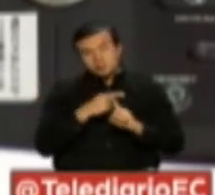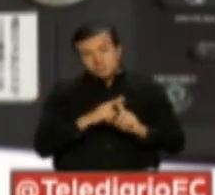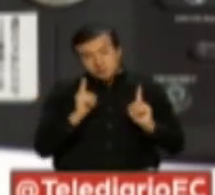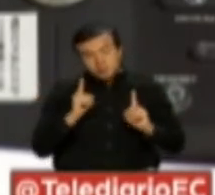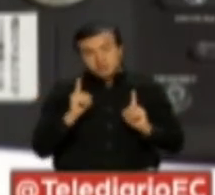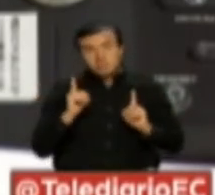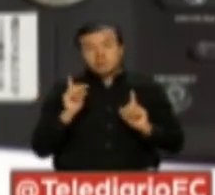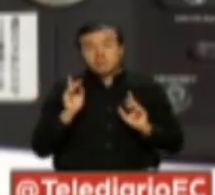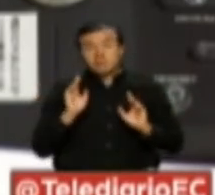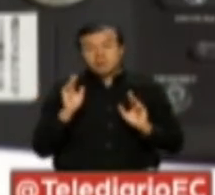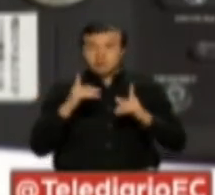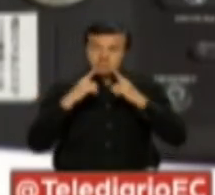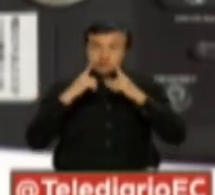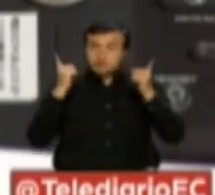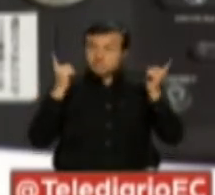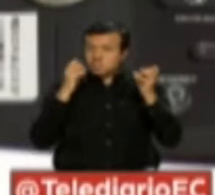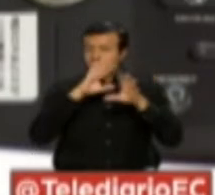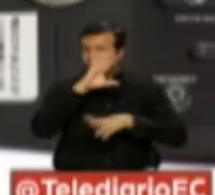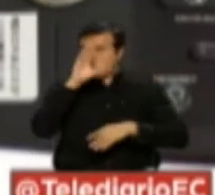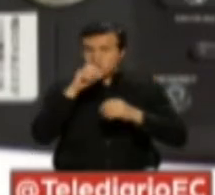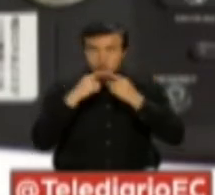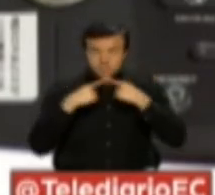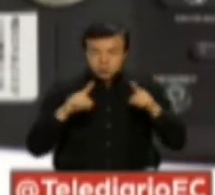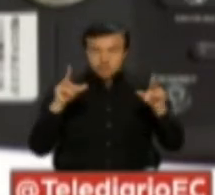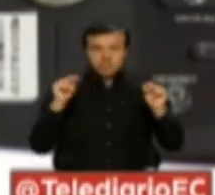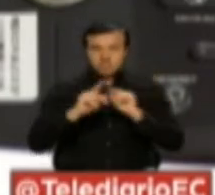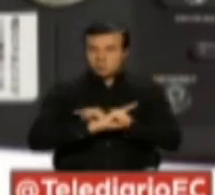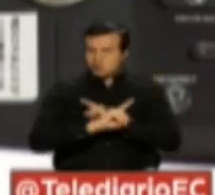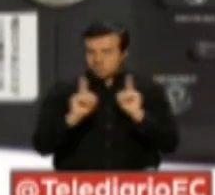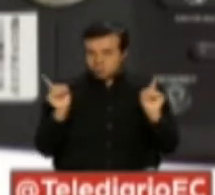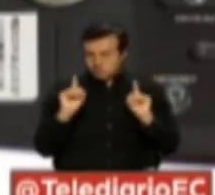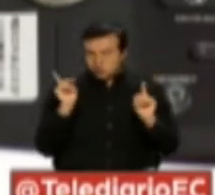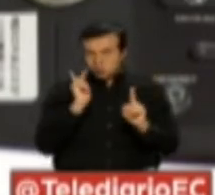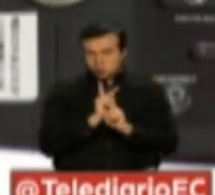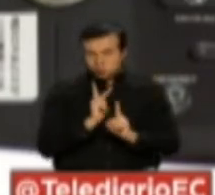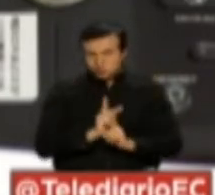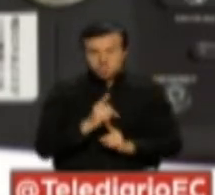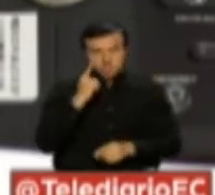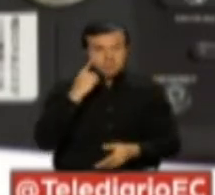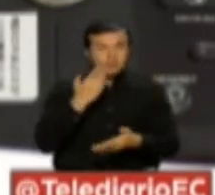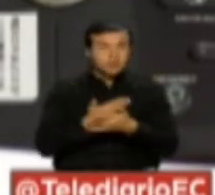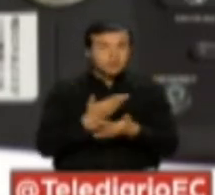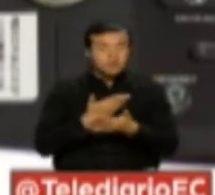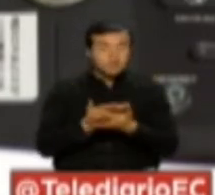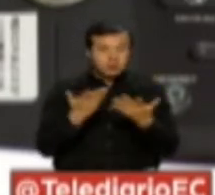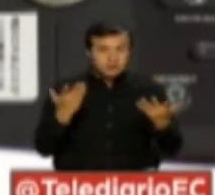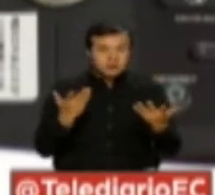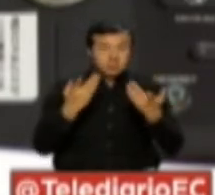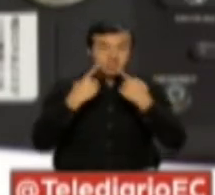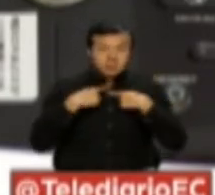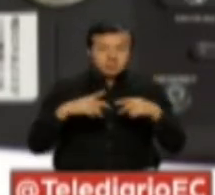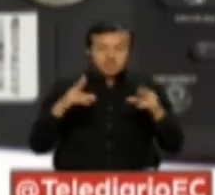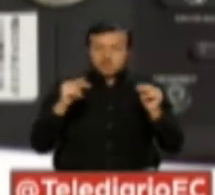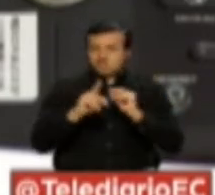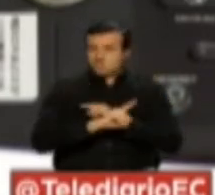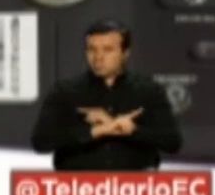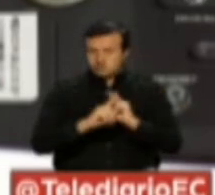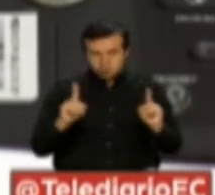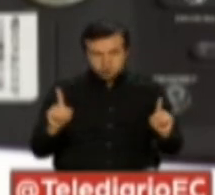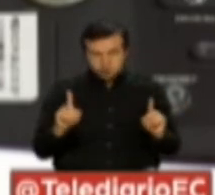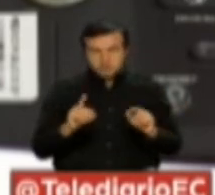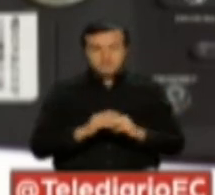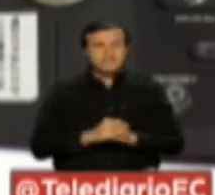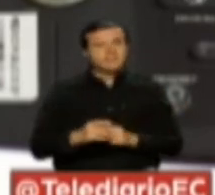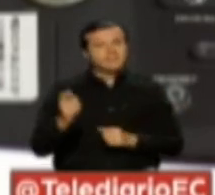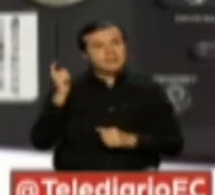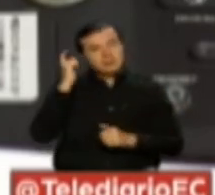es conveniente que se revelen, se den a conocer, se hagan públicos los elementos probatorios que se han recaudado hasta el momento.